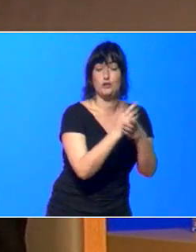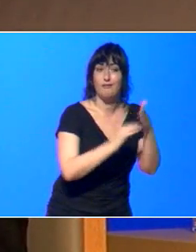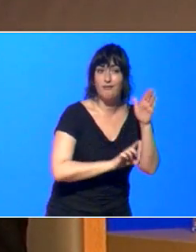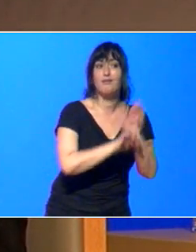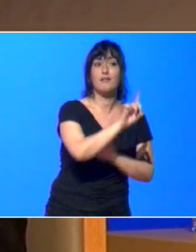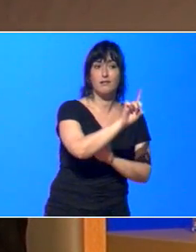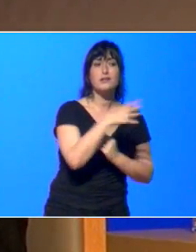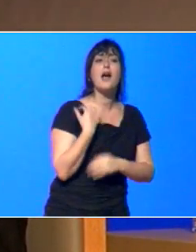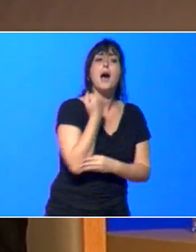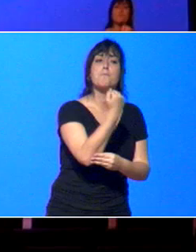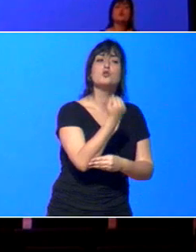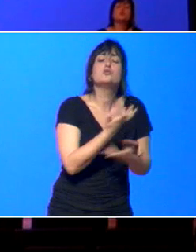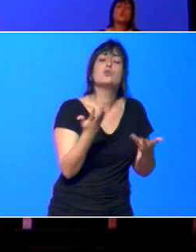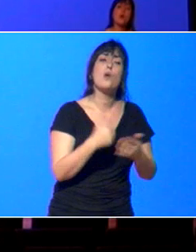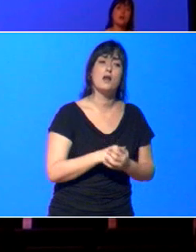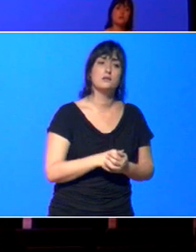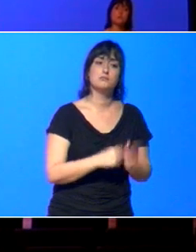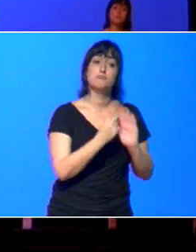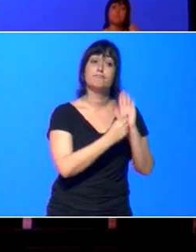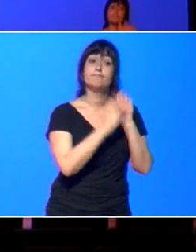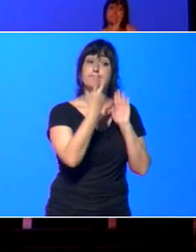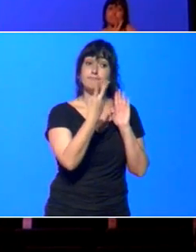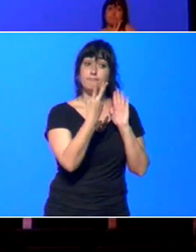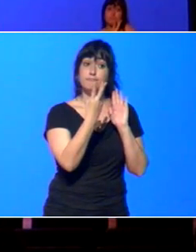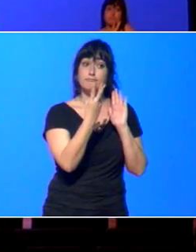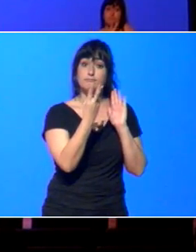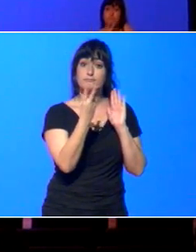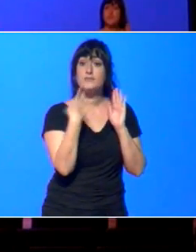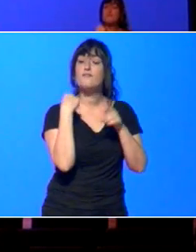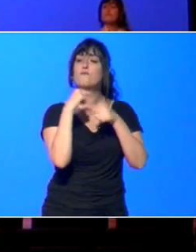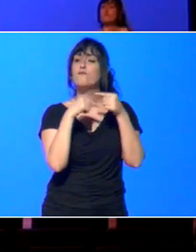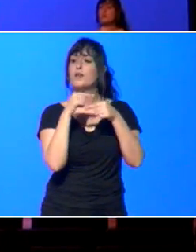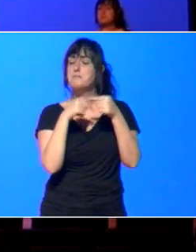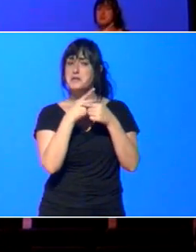esos apoyos? En tercer lugar, ¿qué necesitan las familias